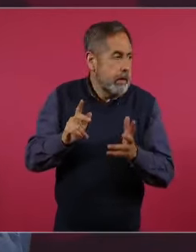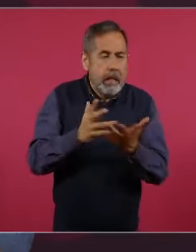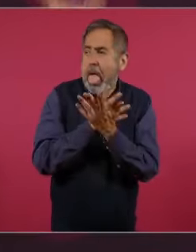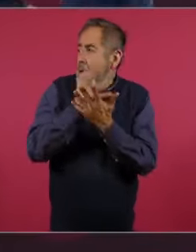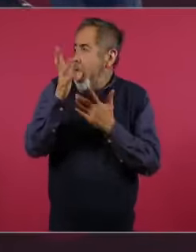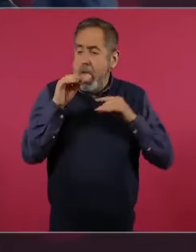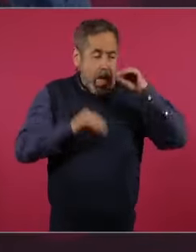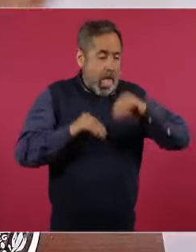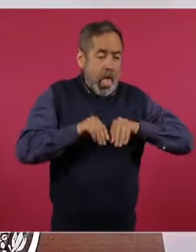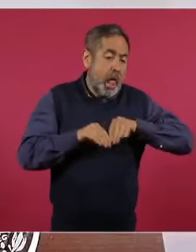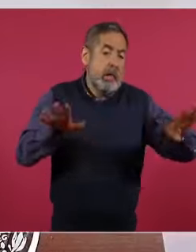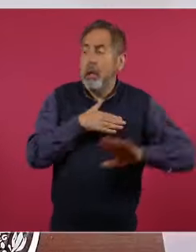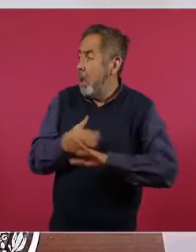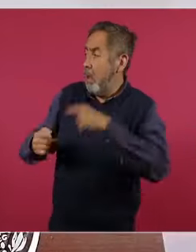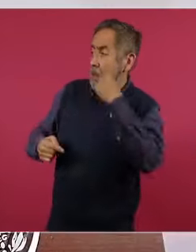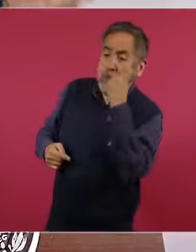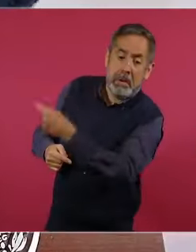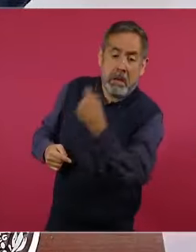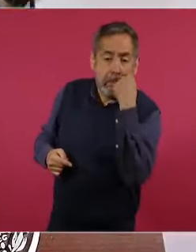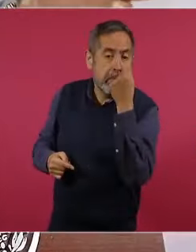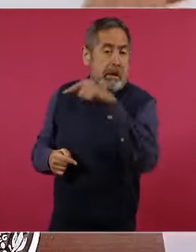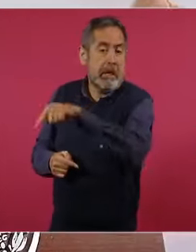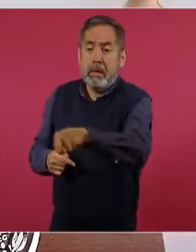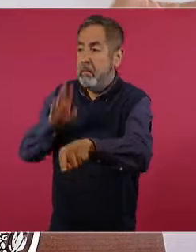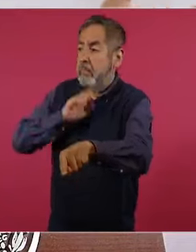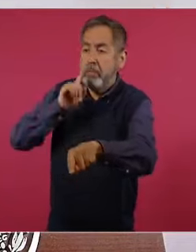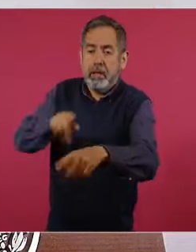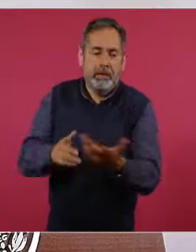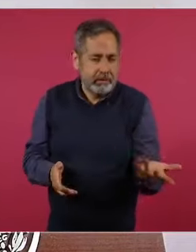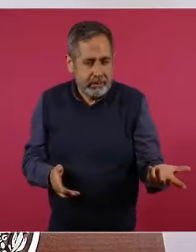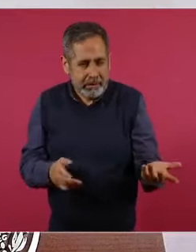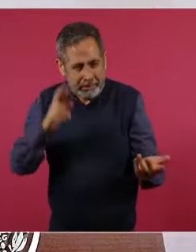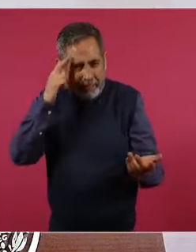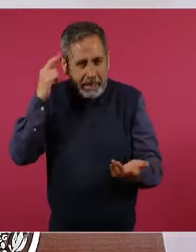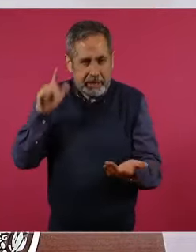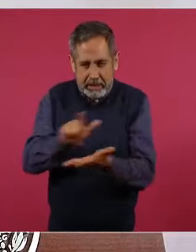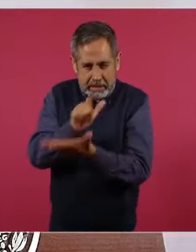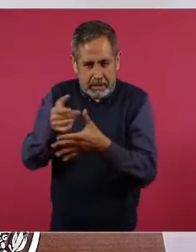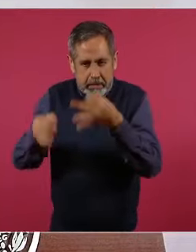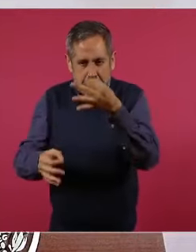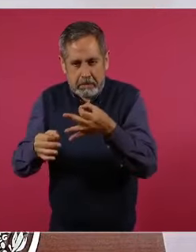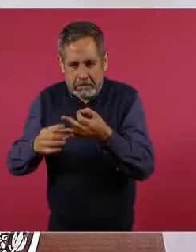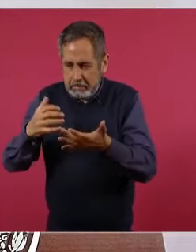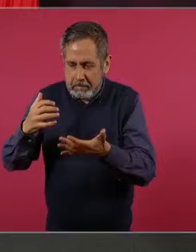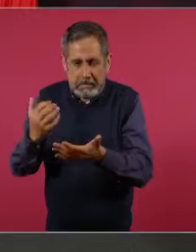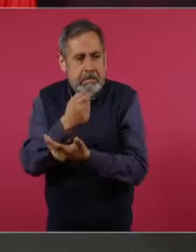se lanzan, ¿no?, con lo de la reforma judicial.